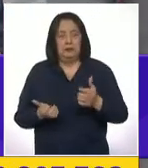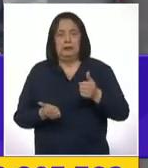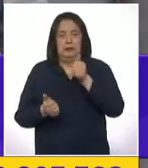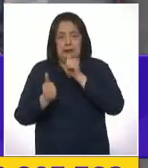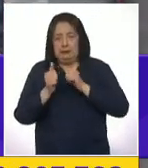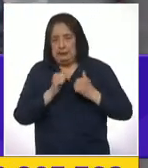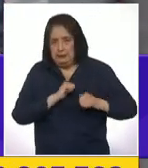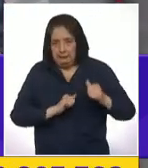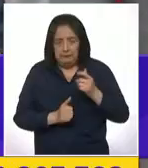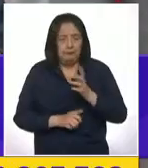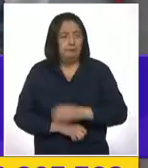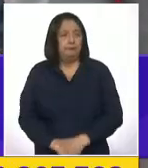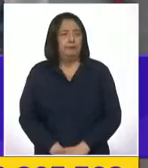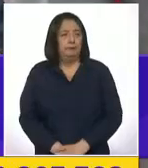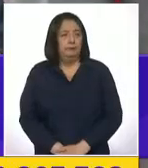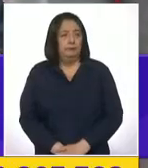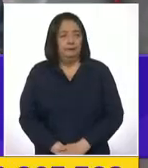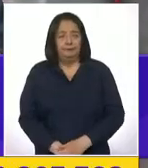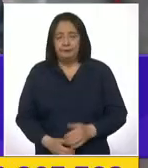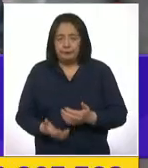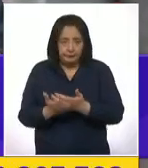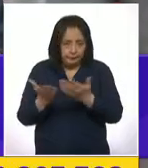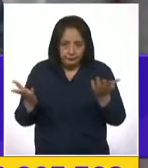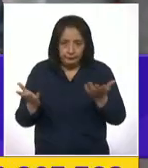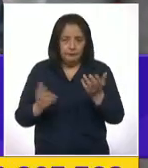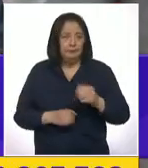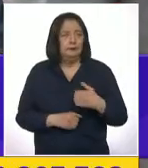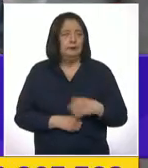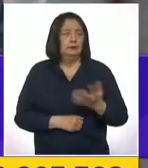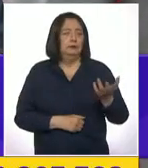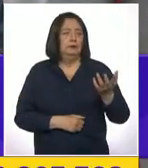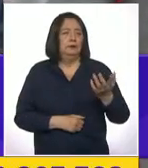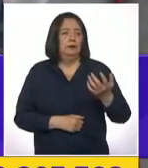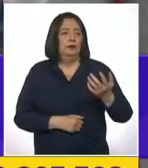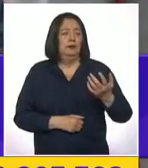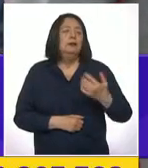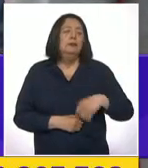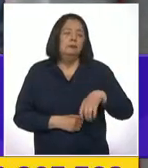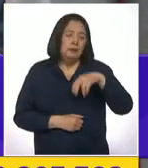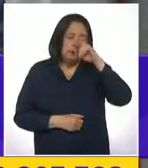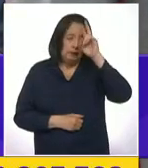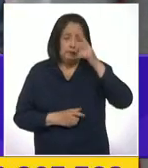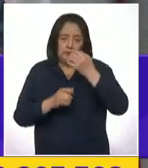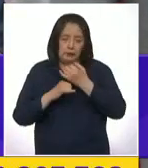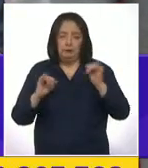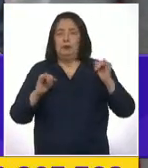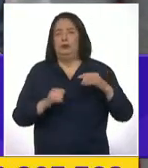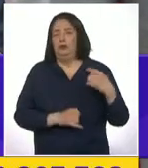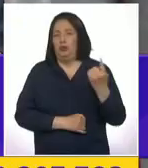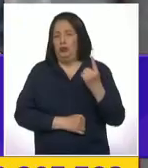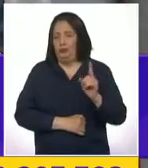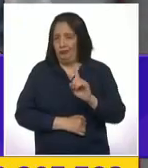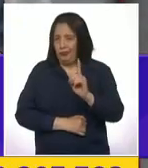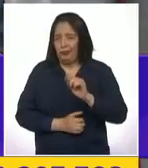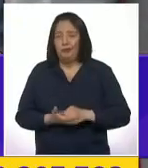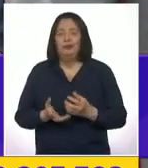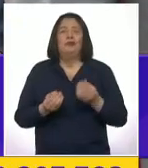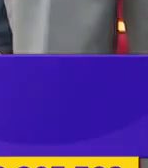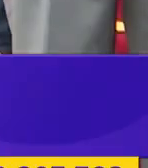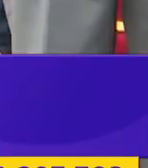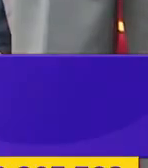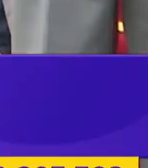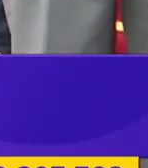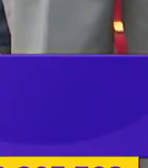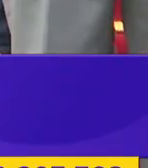sacrificio. Compañeros, la república no vino sola. La república no se ha construido